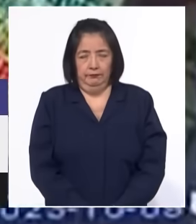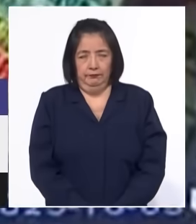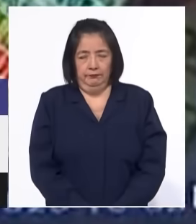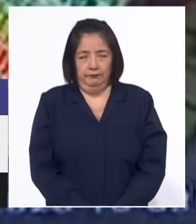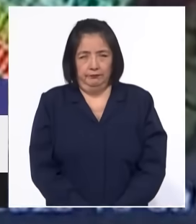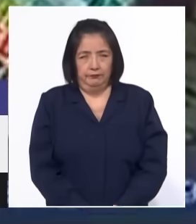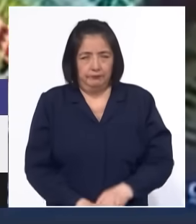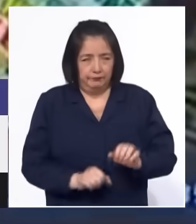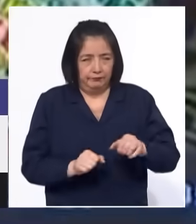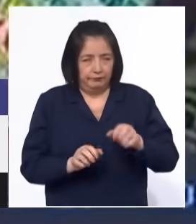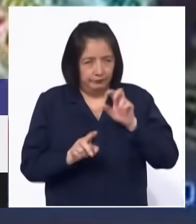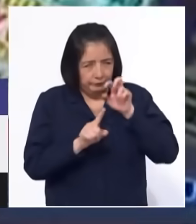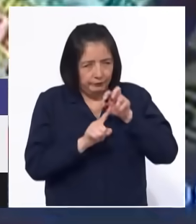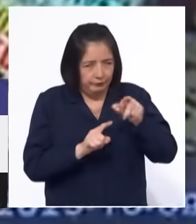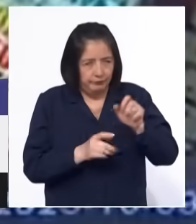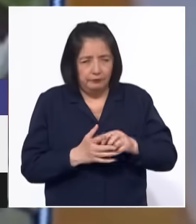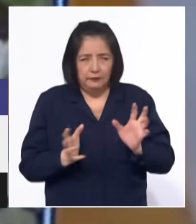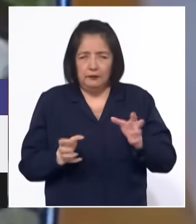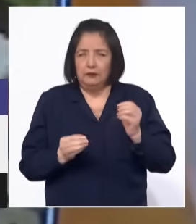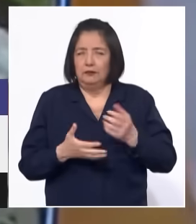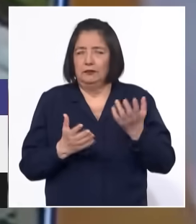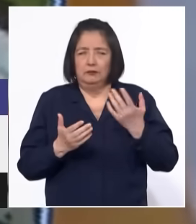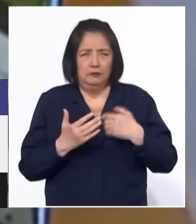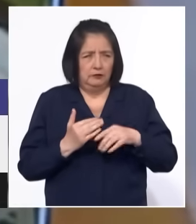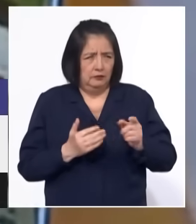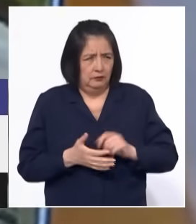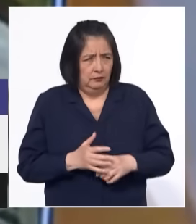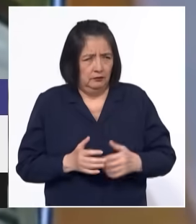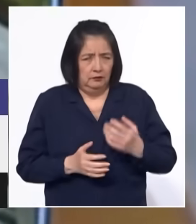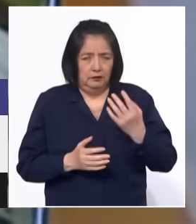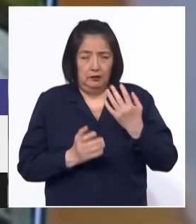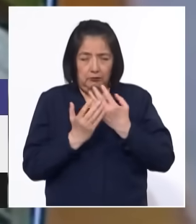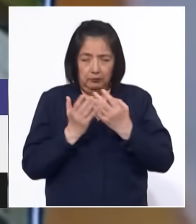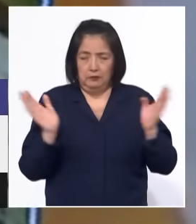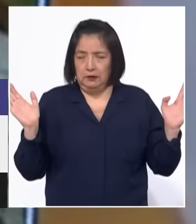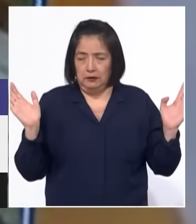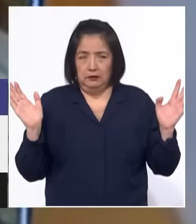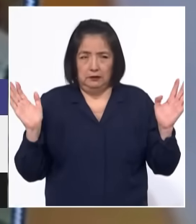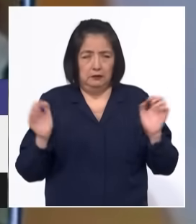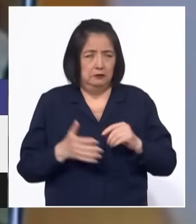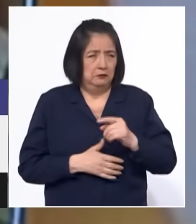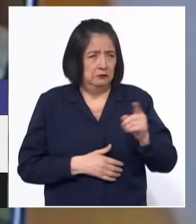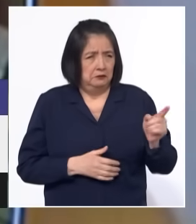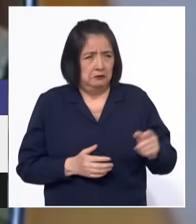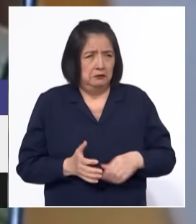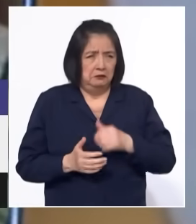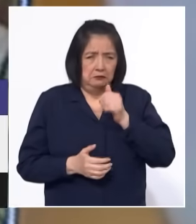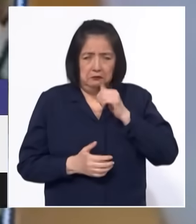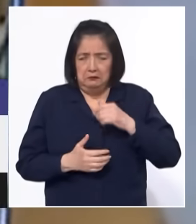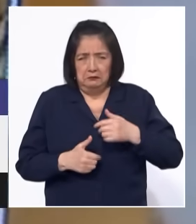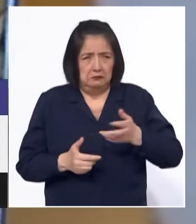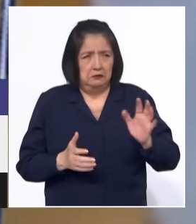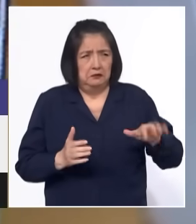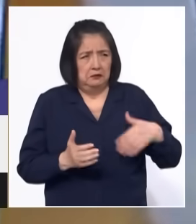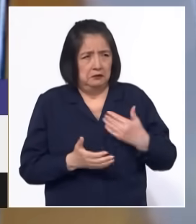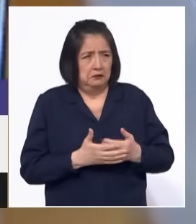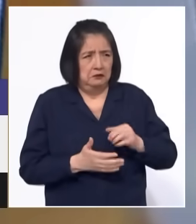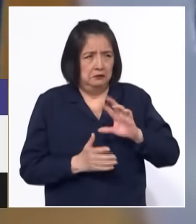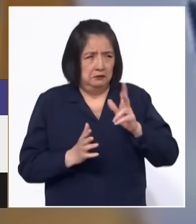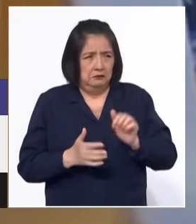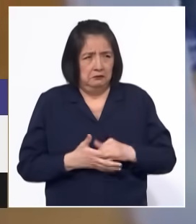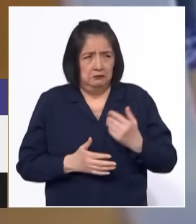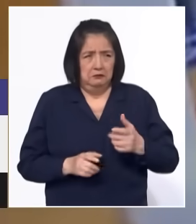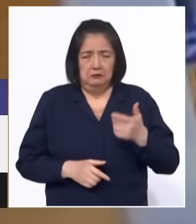estamos viendo justamente las imágenes, Antonio, de cómo fue este asalto. Cómo estaban las dos puertas abiertas y con toda paciencia y frescura llegan estos